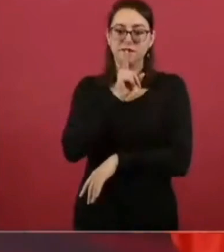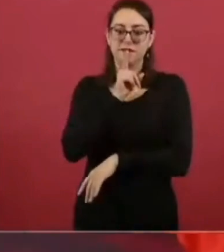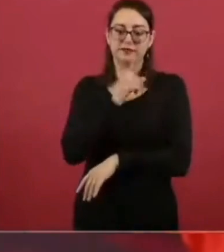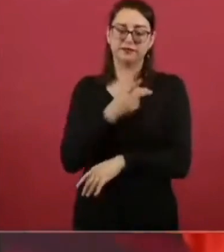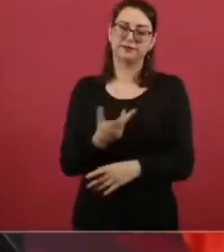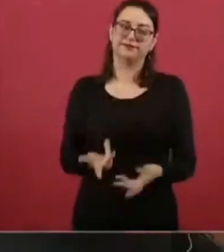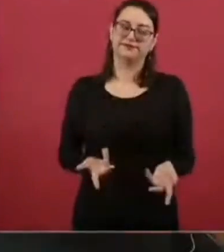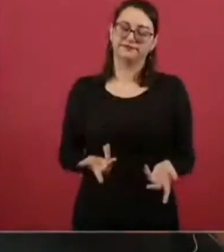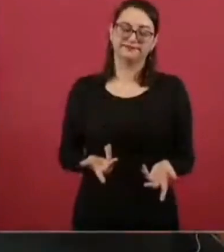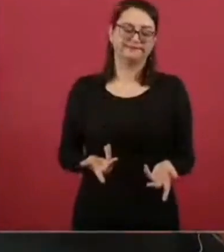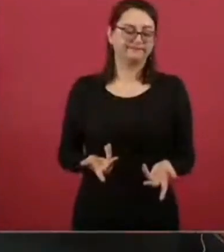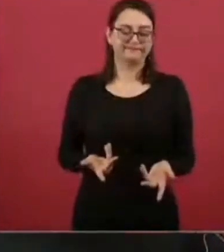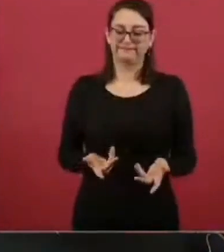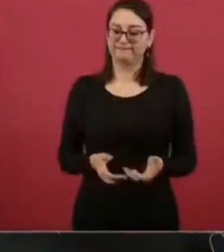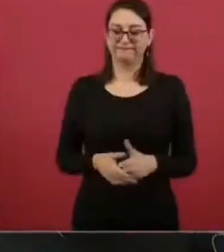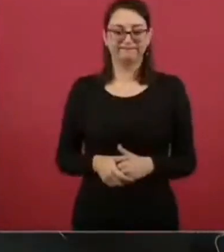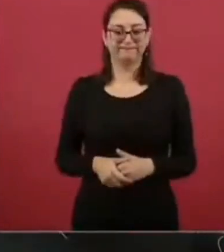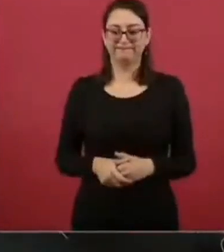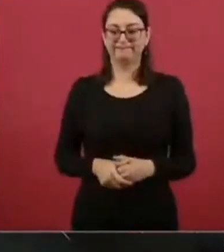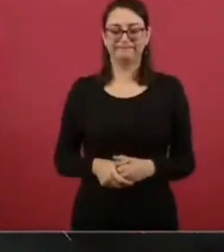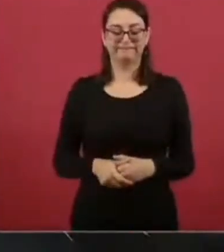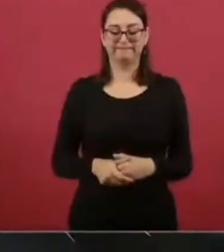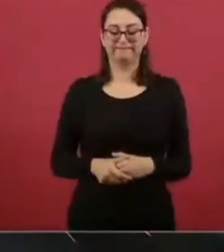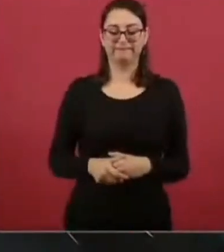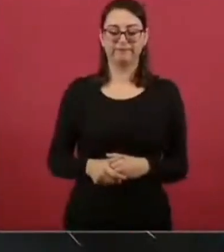Pero poco a poco, estoy seguro,